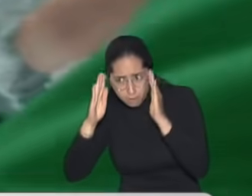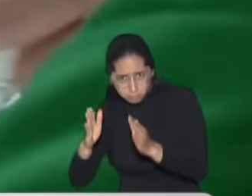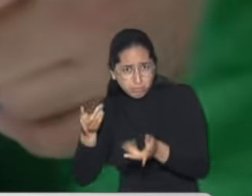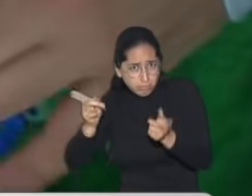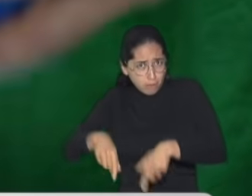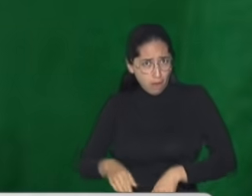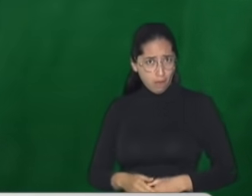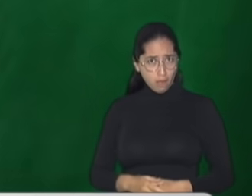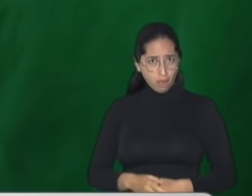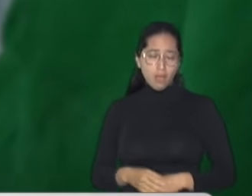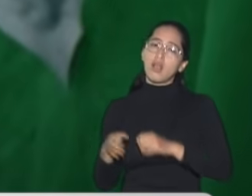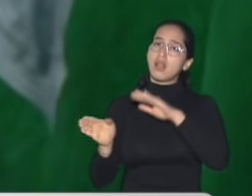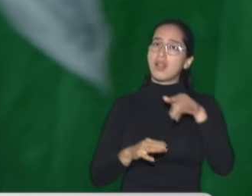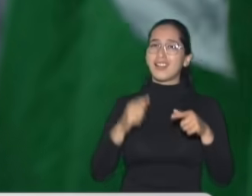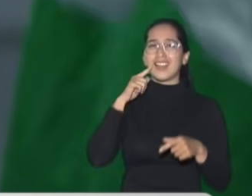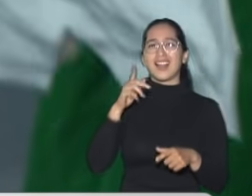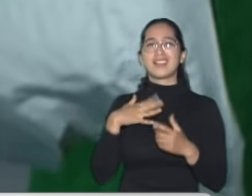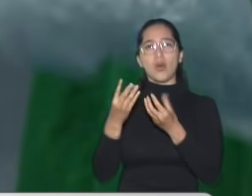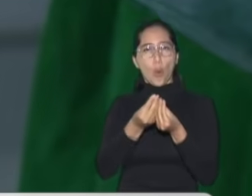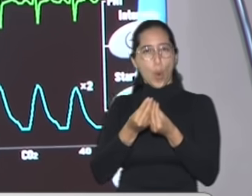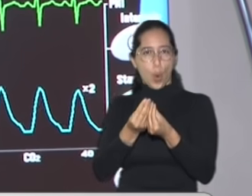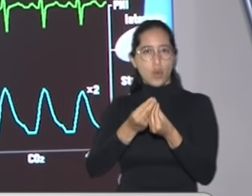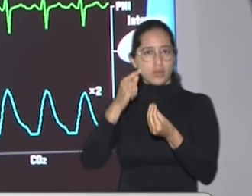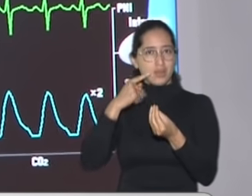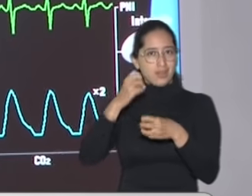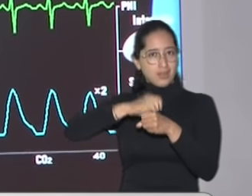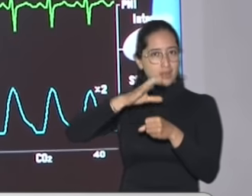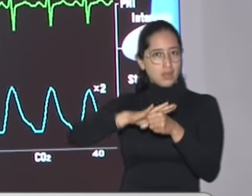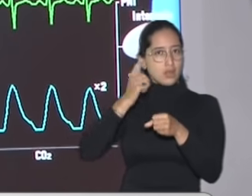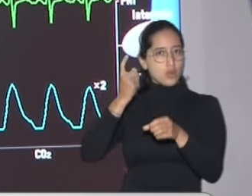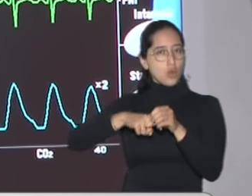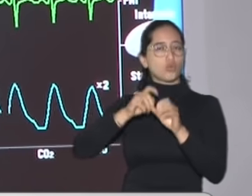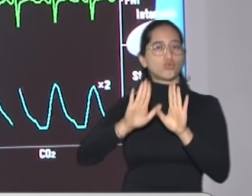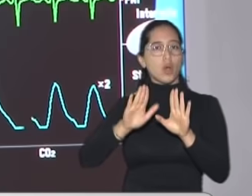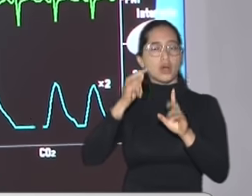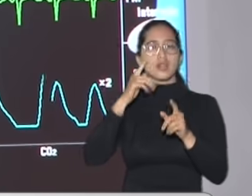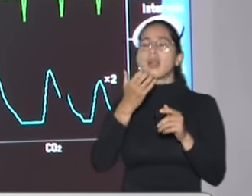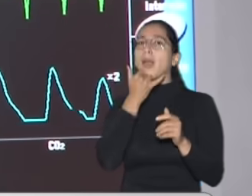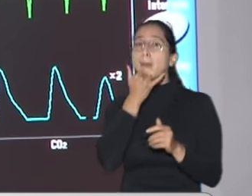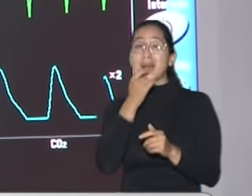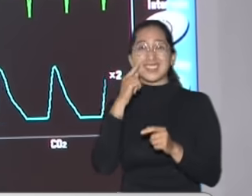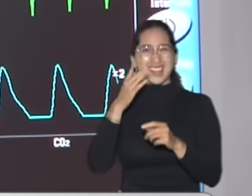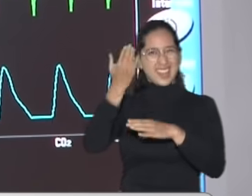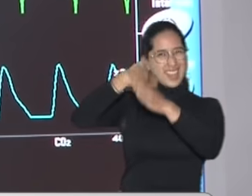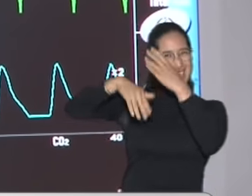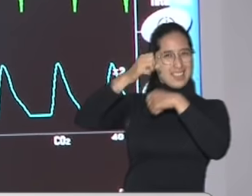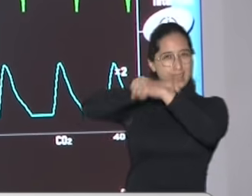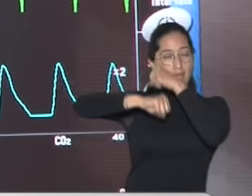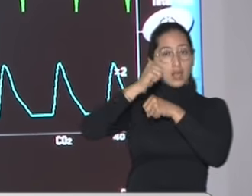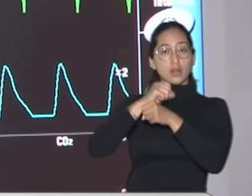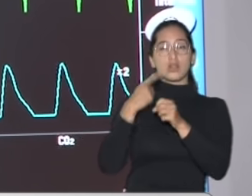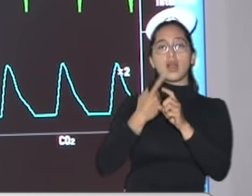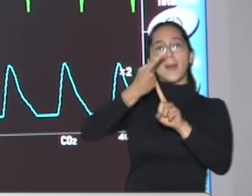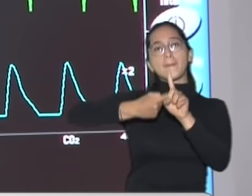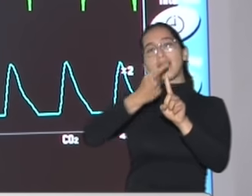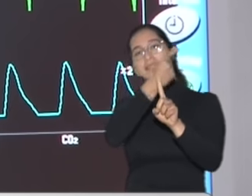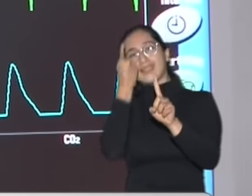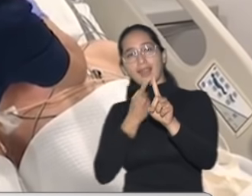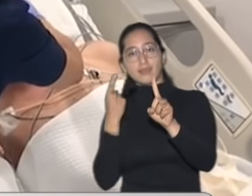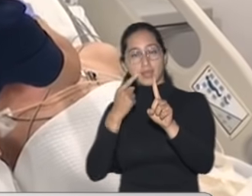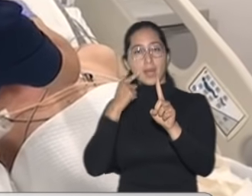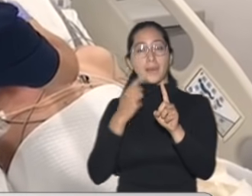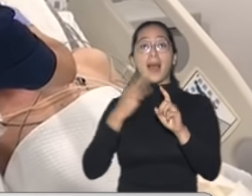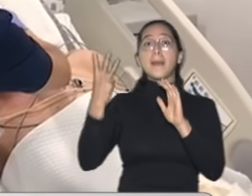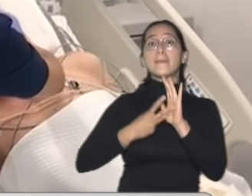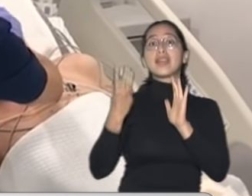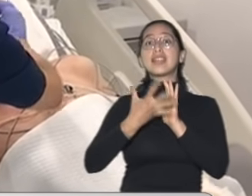información entregada al funcionario por parte del distrito, se conoció que desde que inició la pandemia, a corte del 8 de septiembre de 2020,